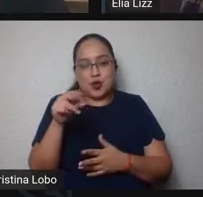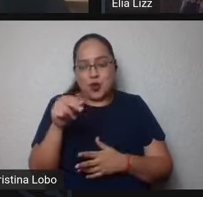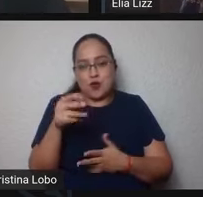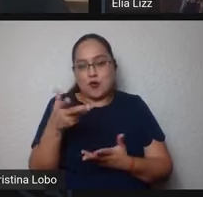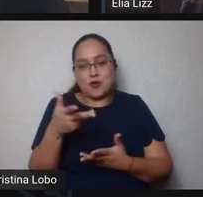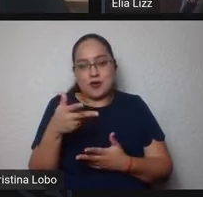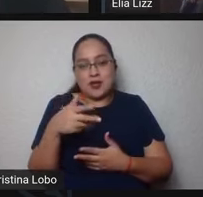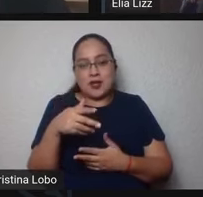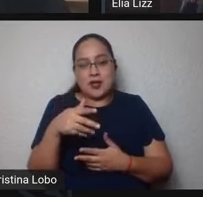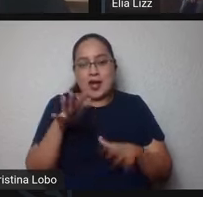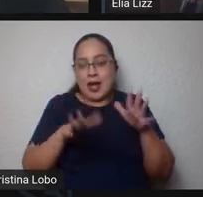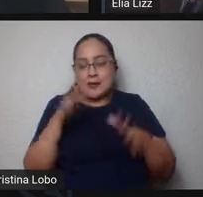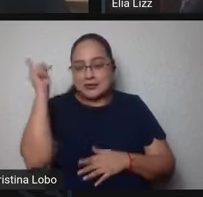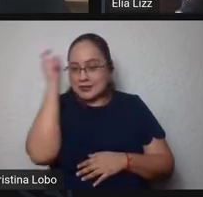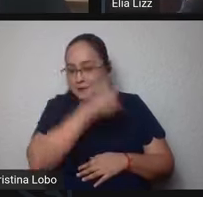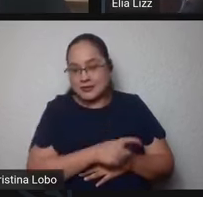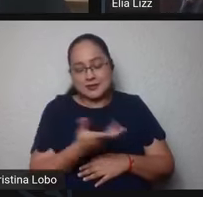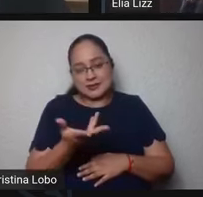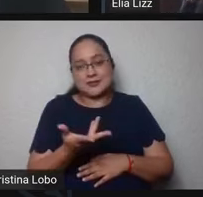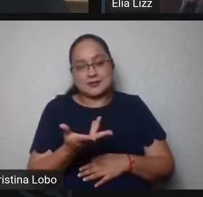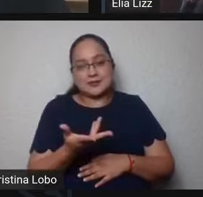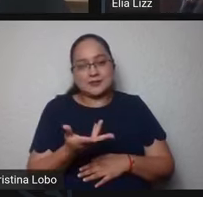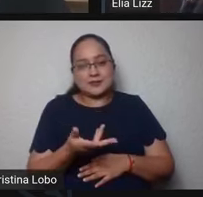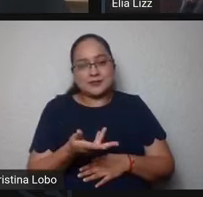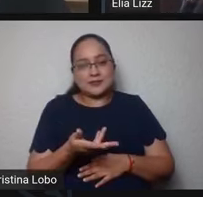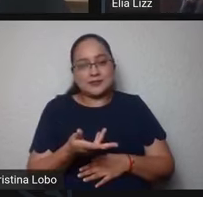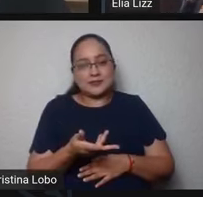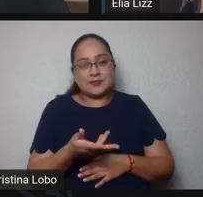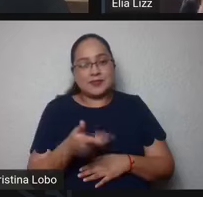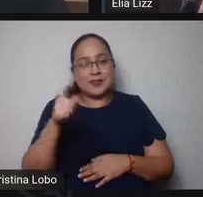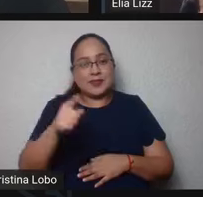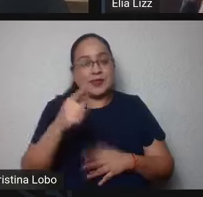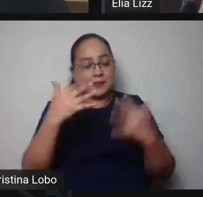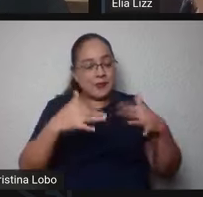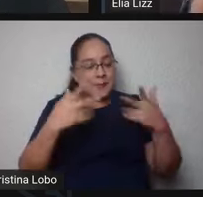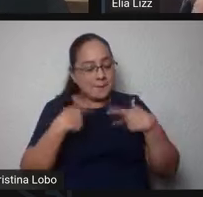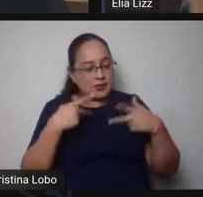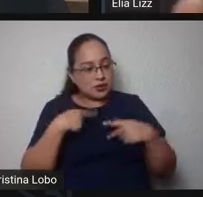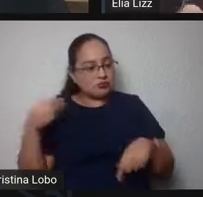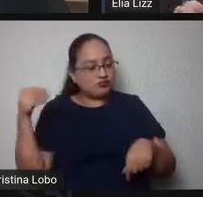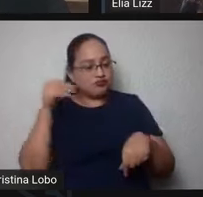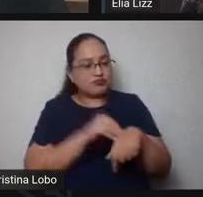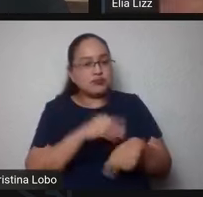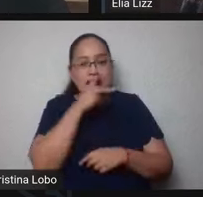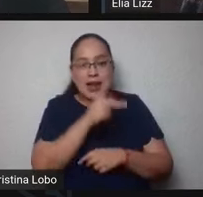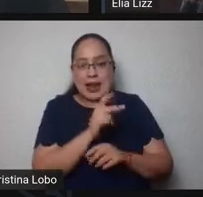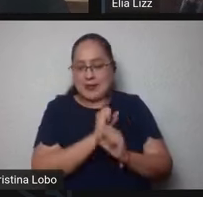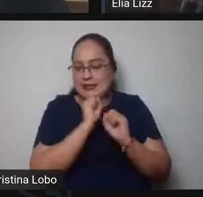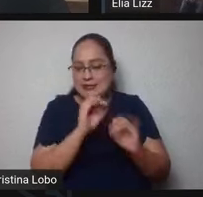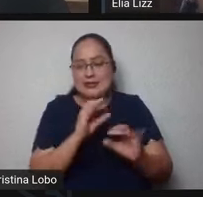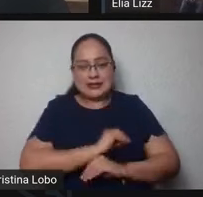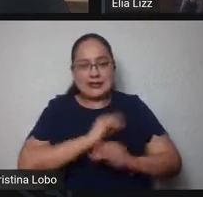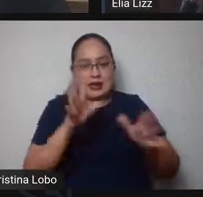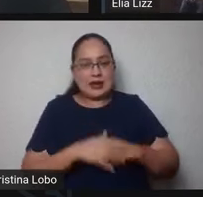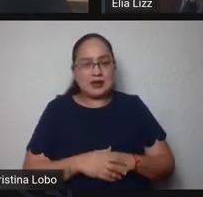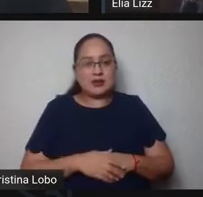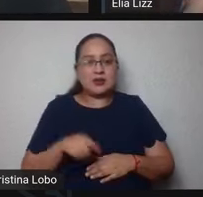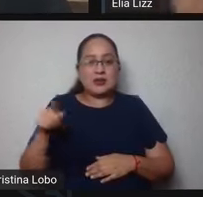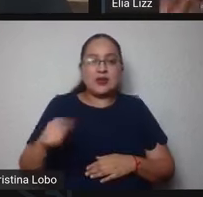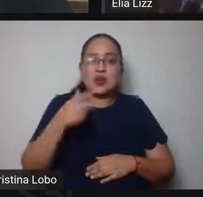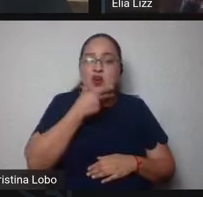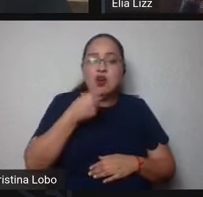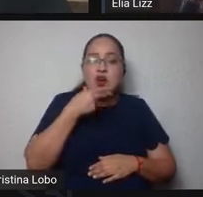que es difícil, de verdad, gracias a la audiencia, pero tratemos de poner las palabras como son. Ya no se le